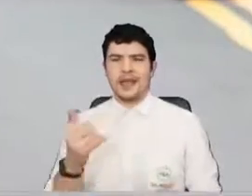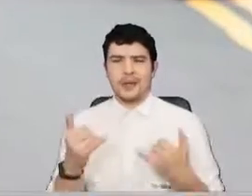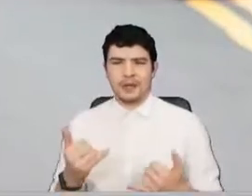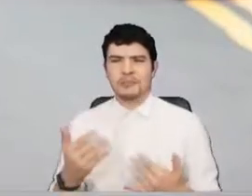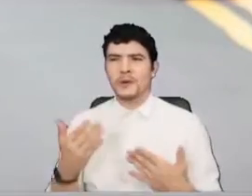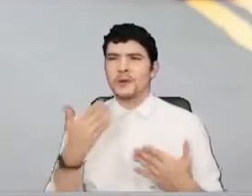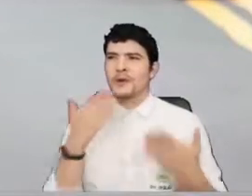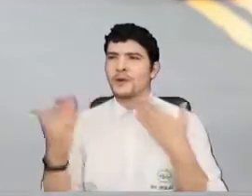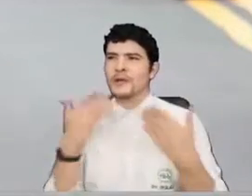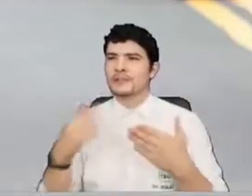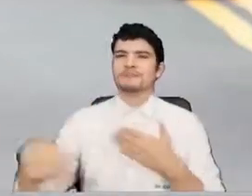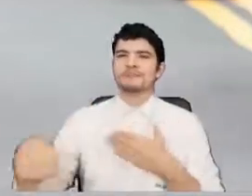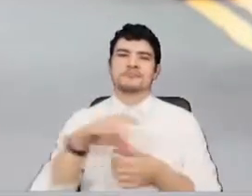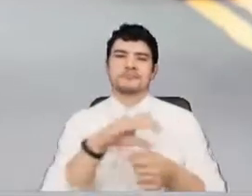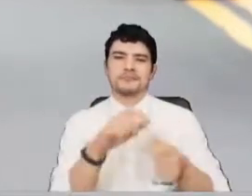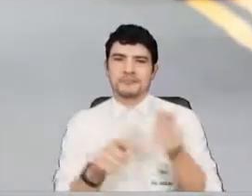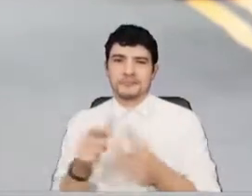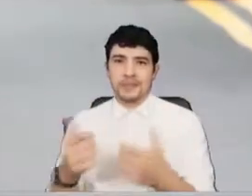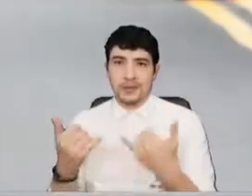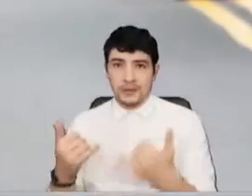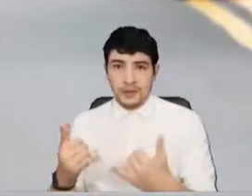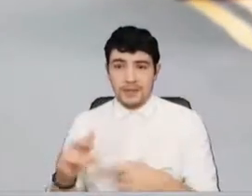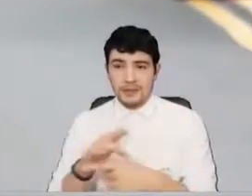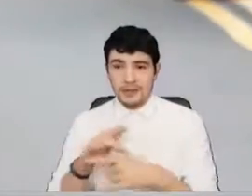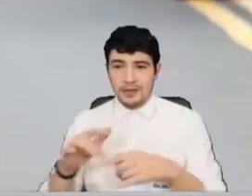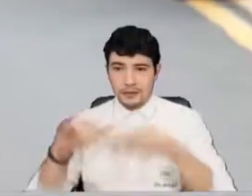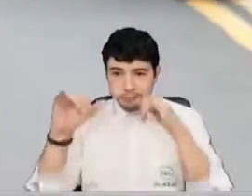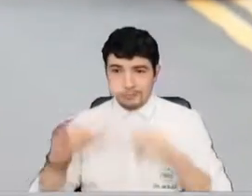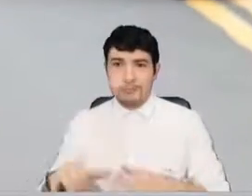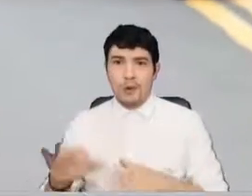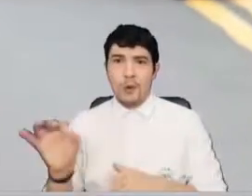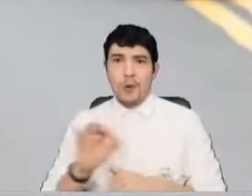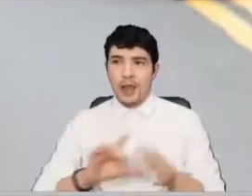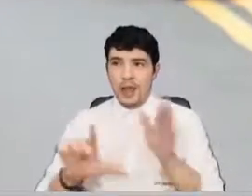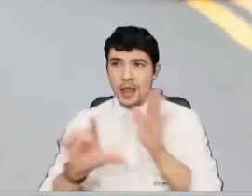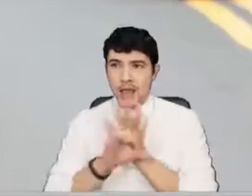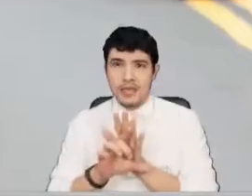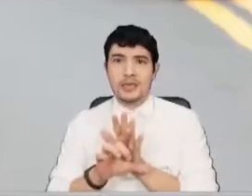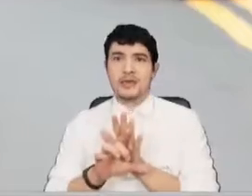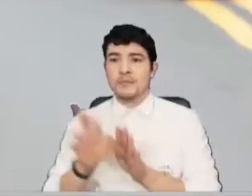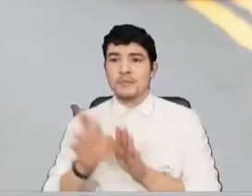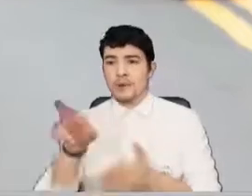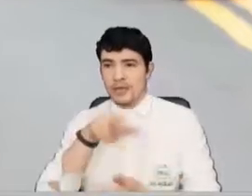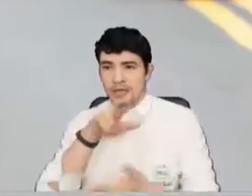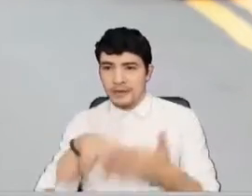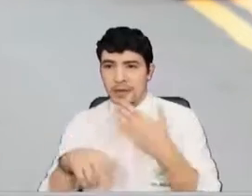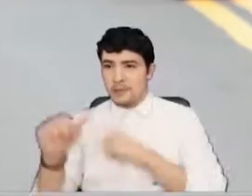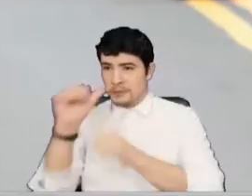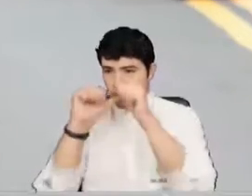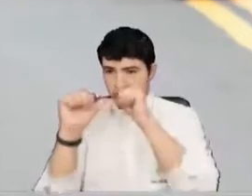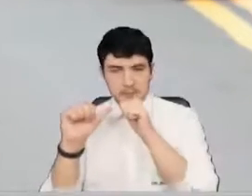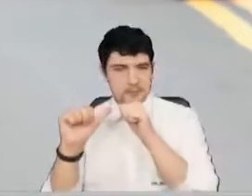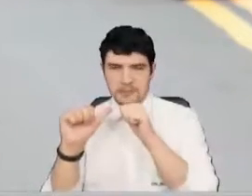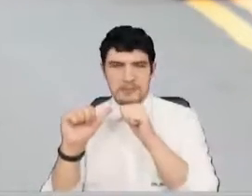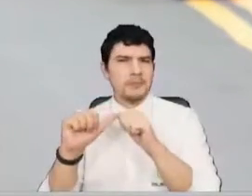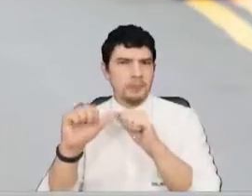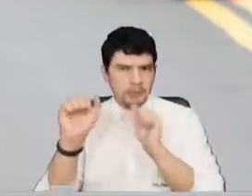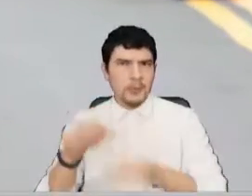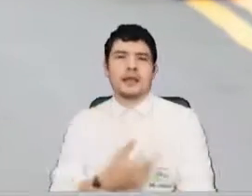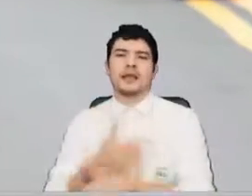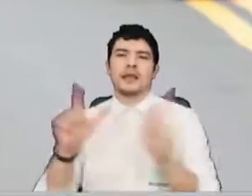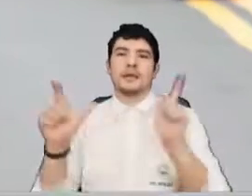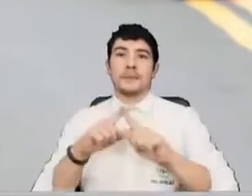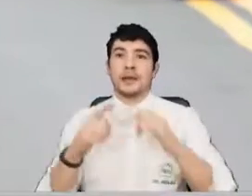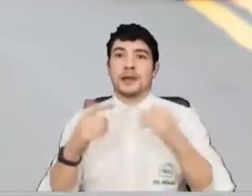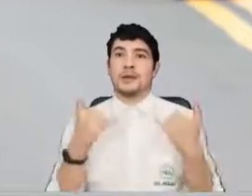ciudadanos. Es por eso que no se implementará ni el toque de queda ni la ley seca en todo el Valle del Cauca. Sin embargo, habrá un dispositivo conformado por 5,000